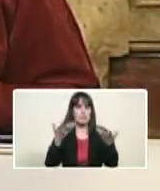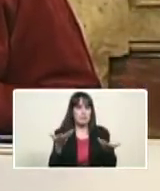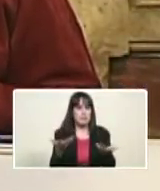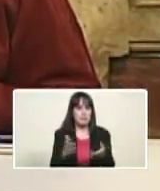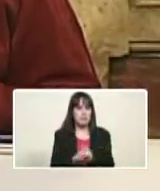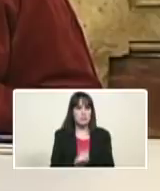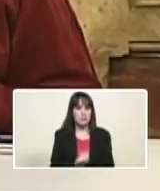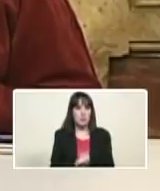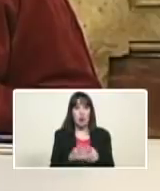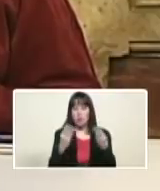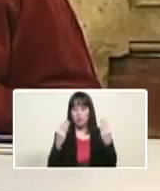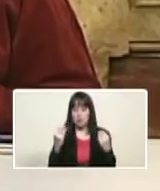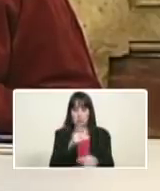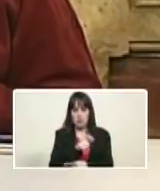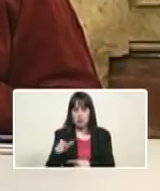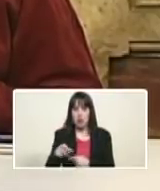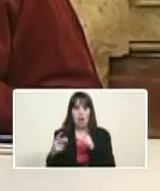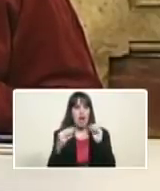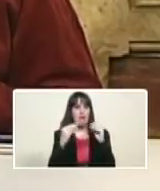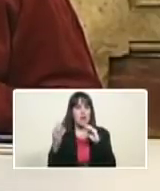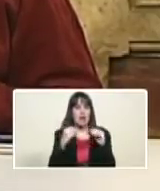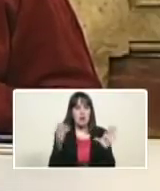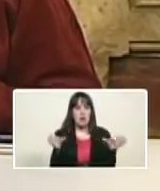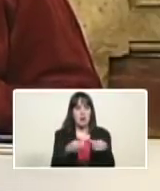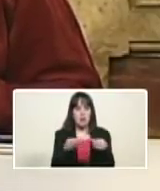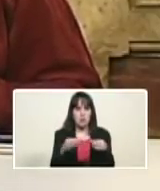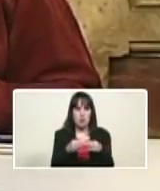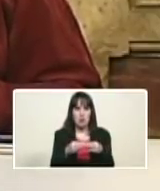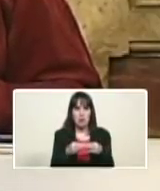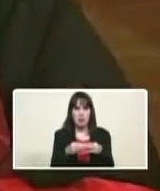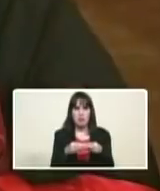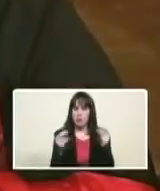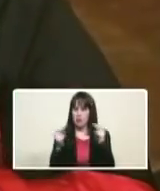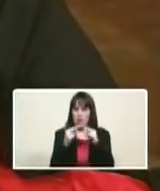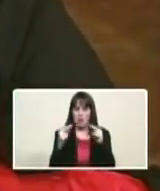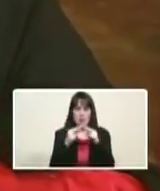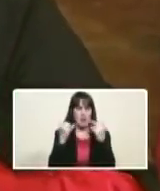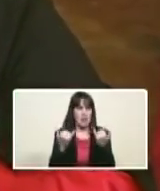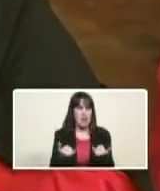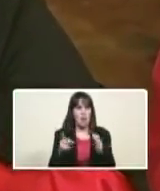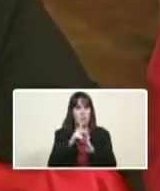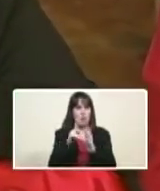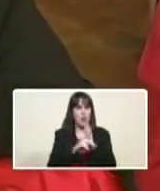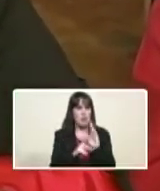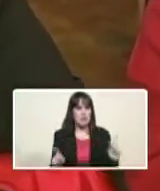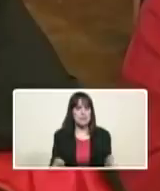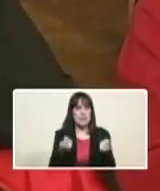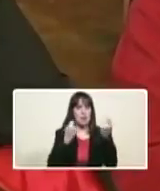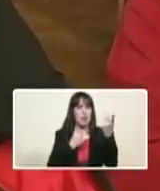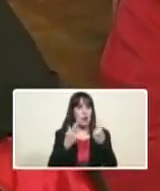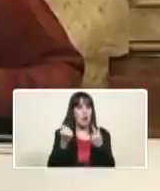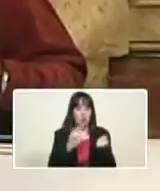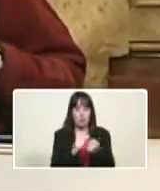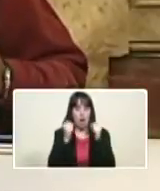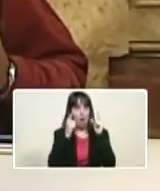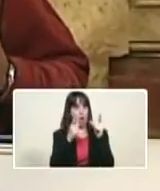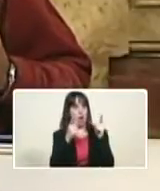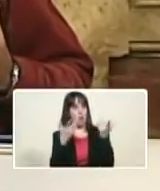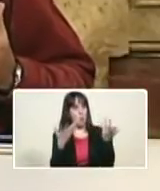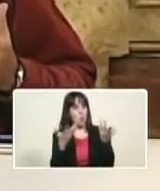Mucha gente que hablaba en esas reuniones, hablaba como que conociera ya el programa de recuperación económica. Y nos sorprendía.